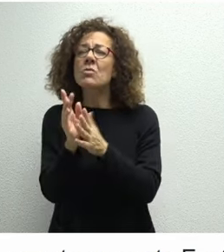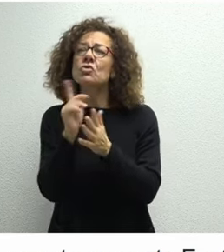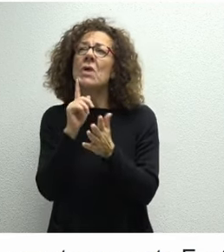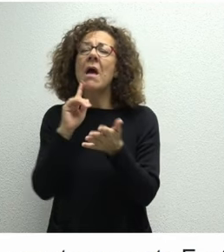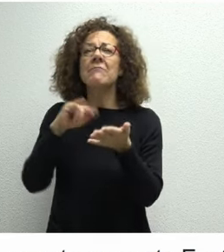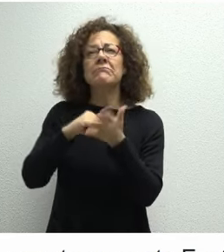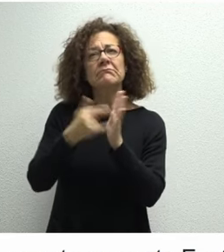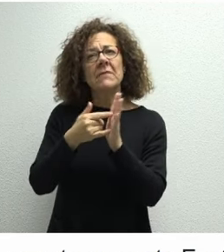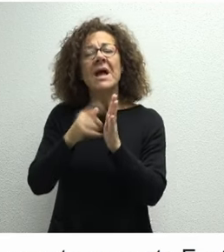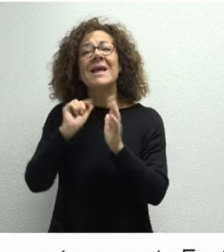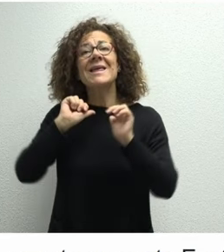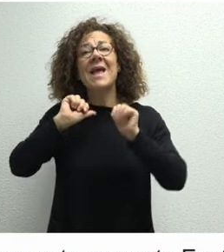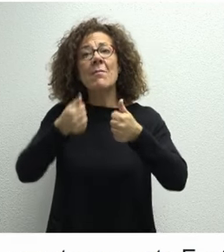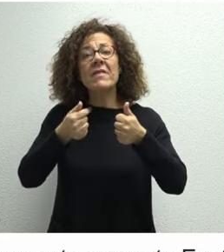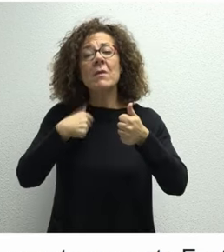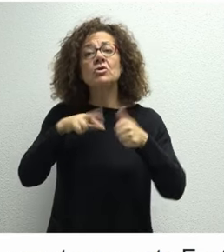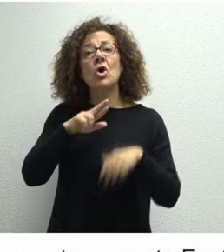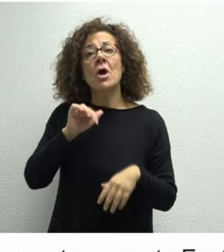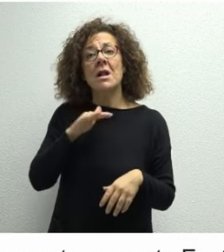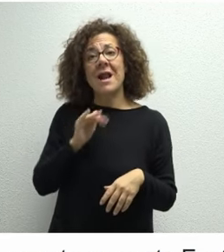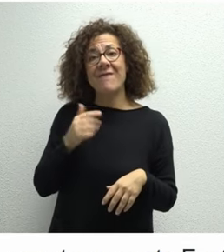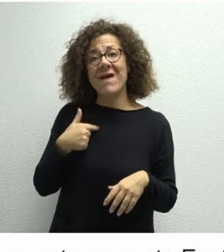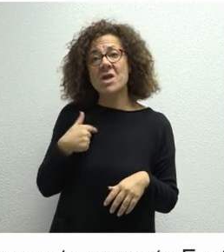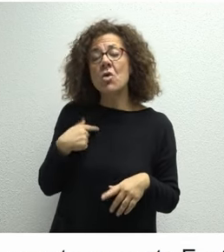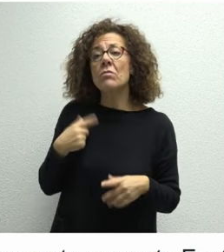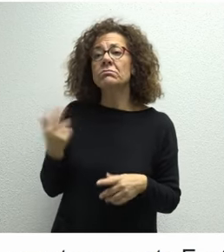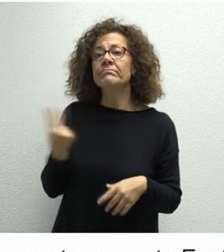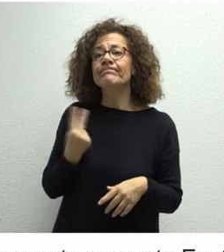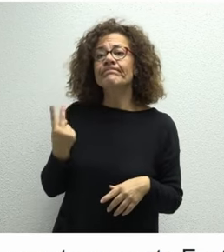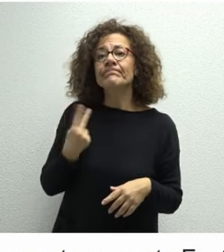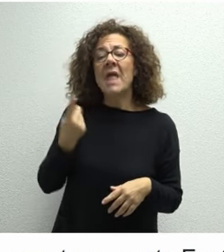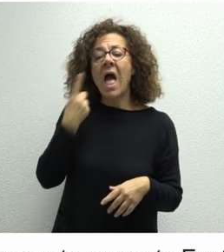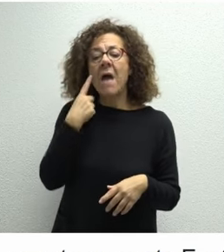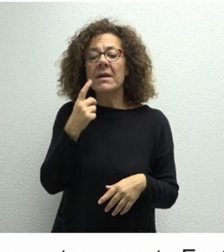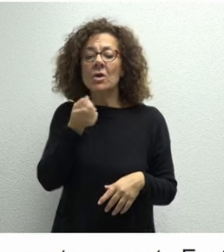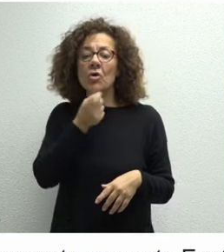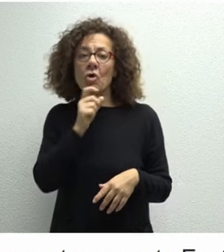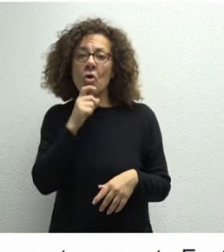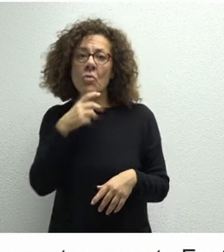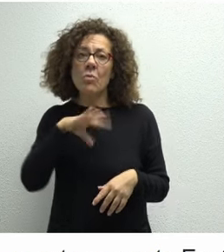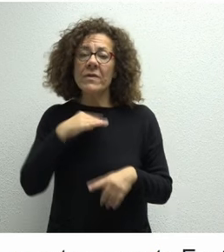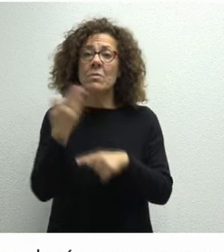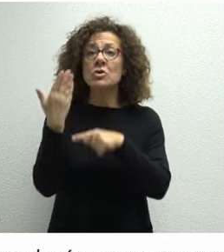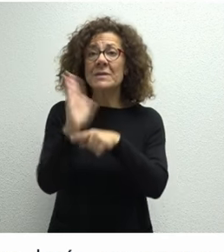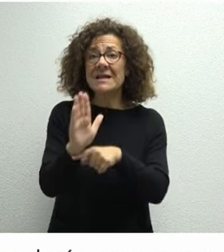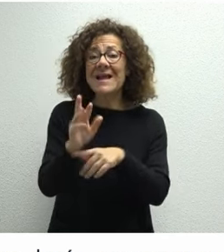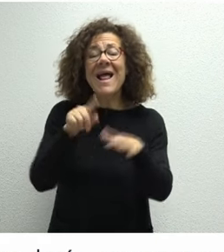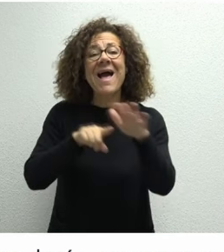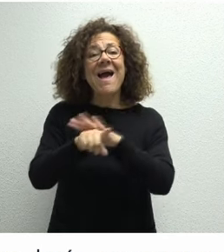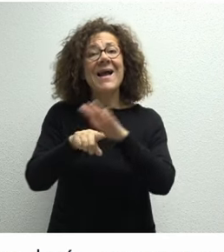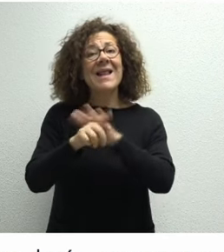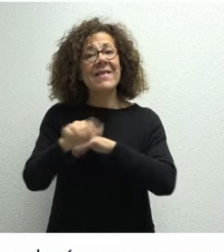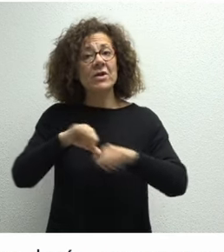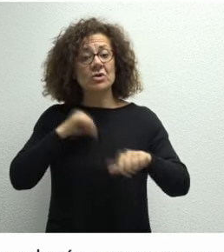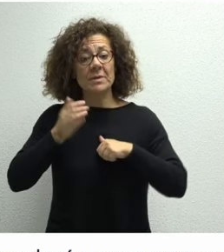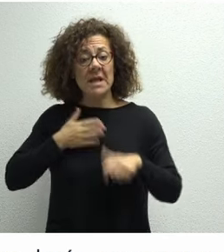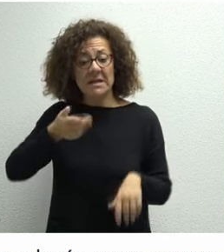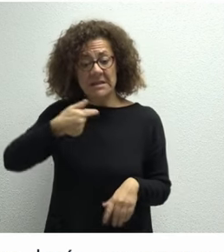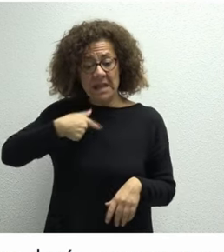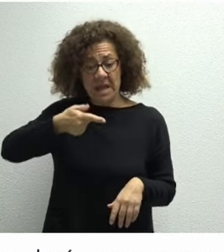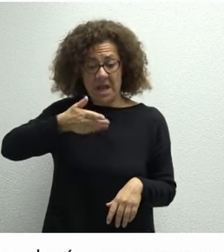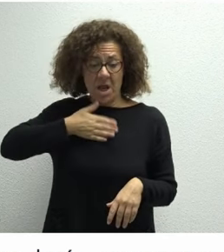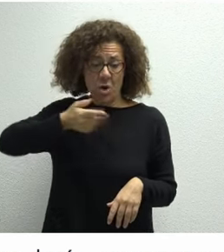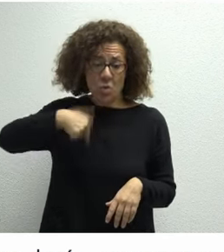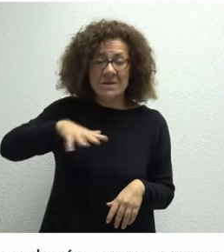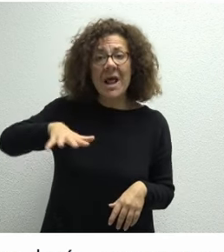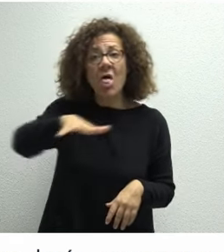lugar por supuesto empezamos Rafa y yo a ver de qué forma podíamos presentar a las gerencias de los hospitales de nuestra comarca De